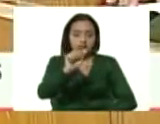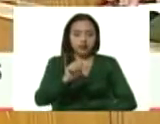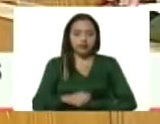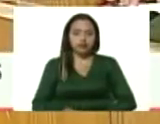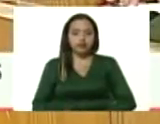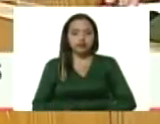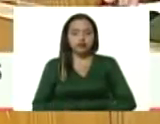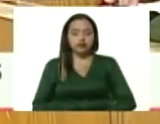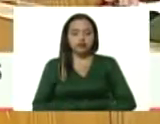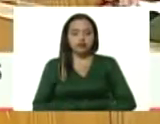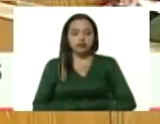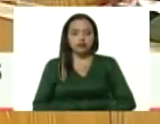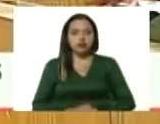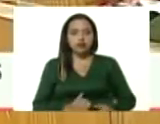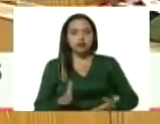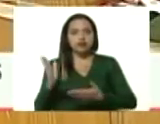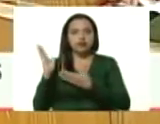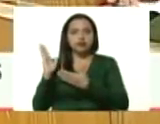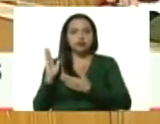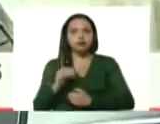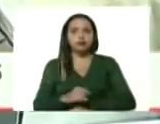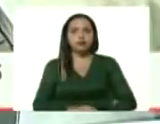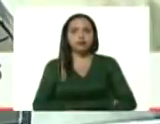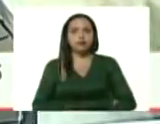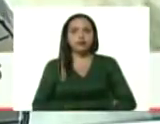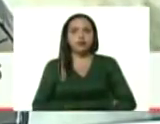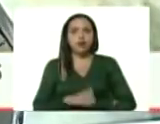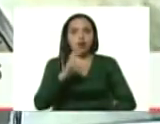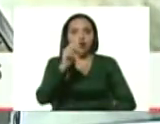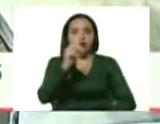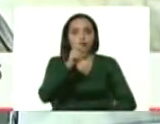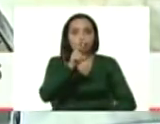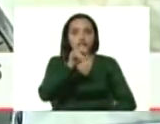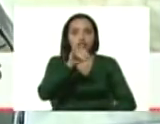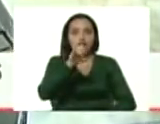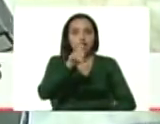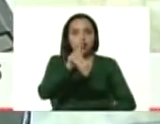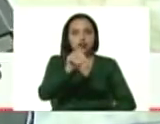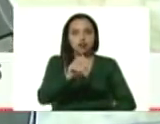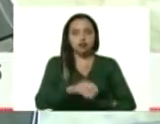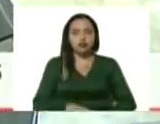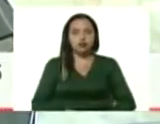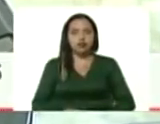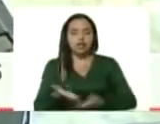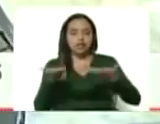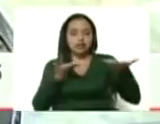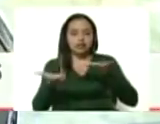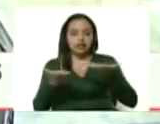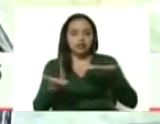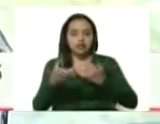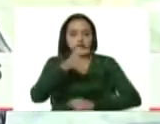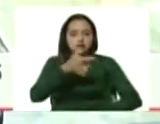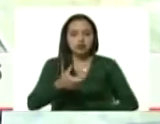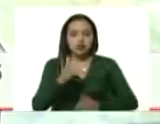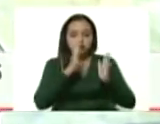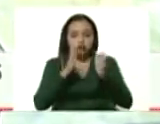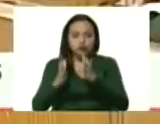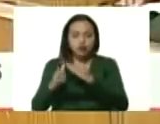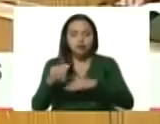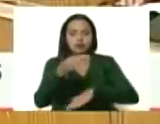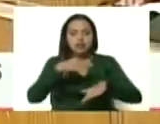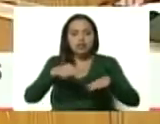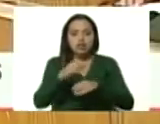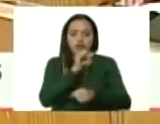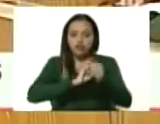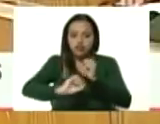Erika Coromoto Virgüez Oviedo, viceministra de Servicios Personal y Logística del Ministerio de la Defensa,